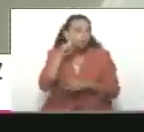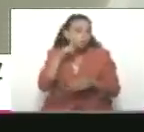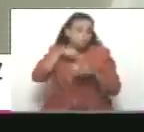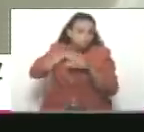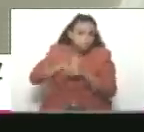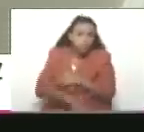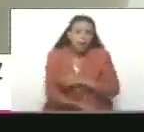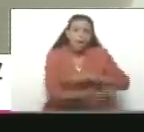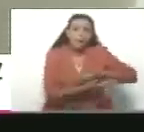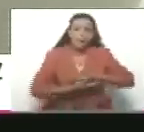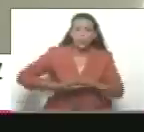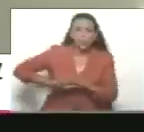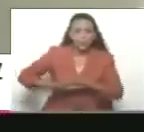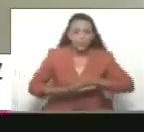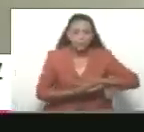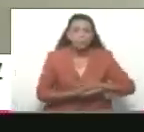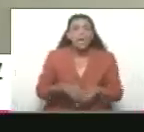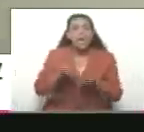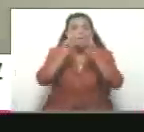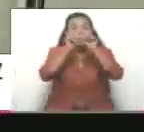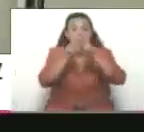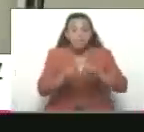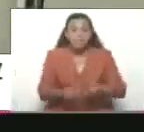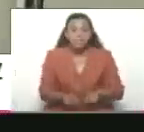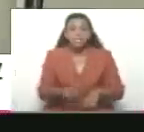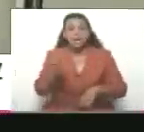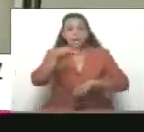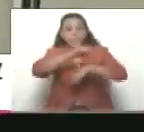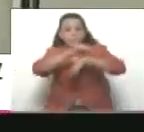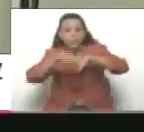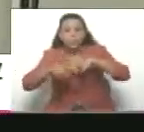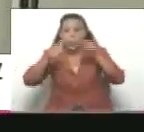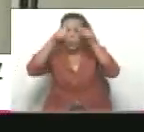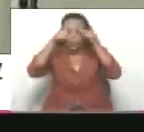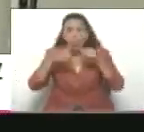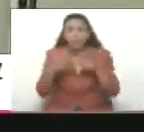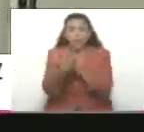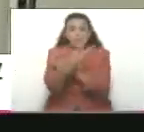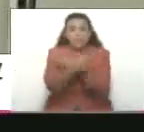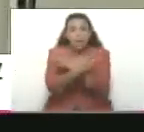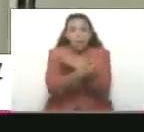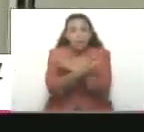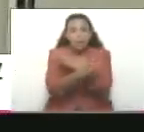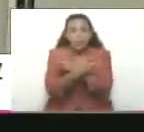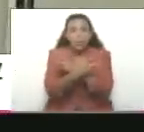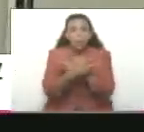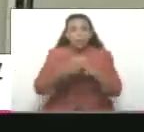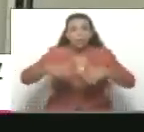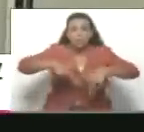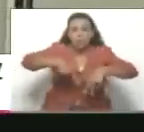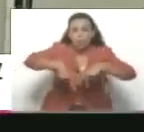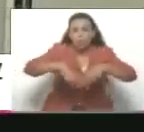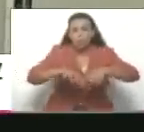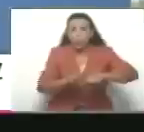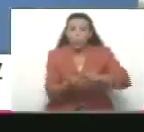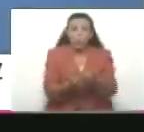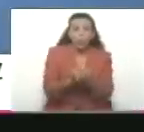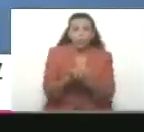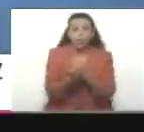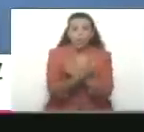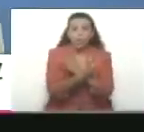medicina general integral medicina interna cirugía general traumatología ortopedia ginecología